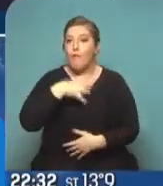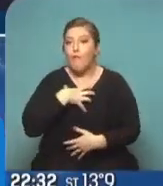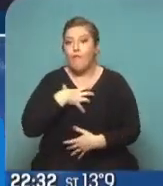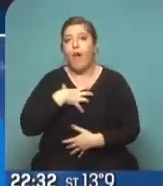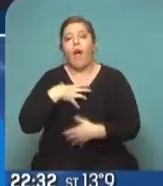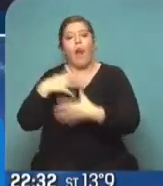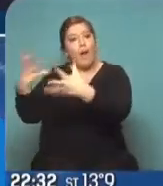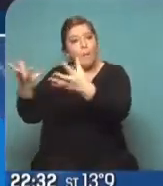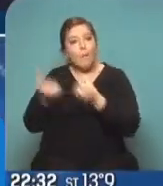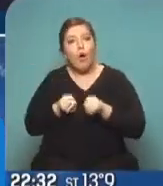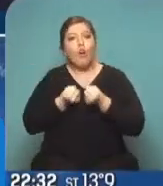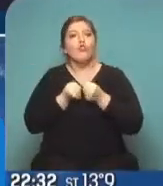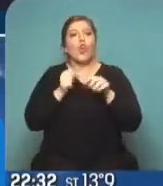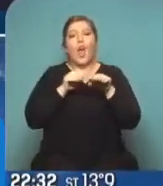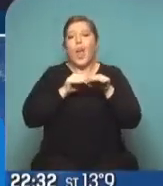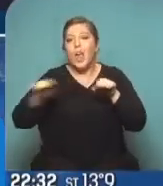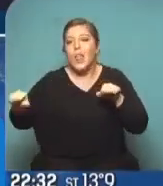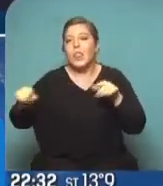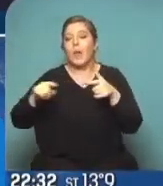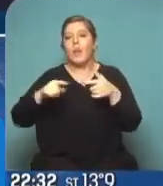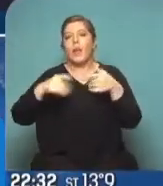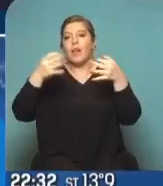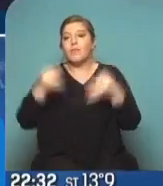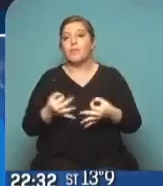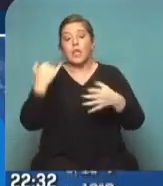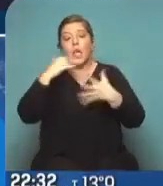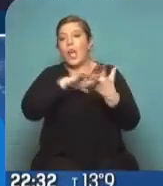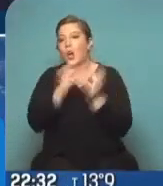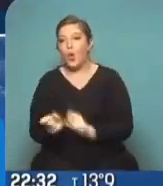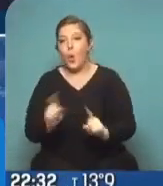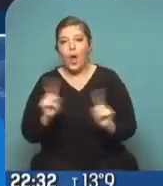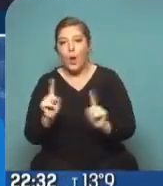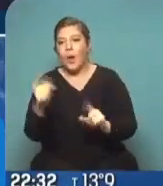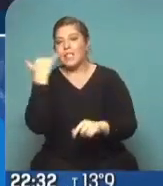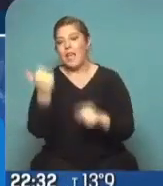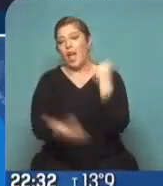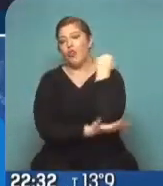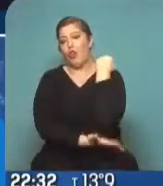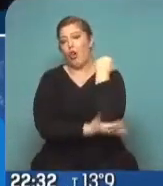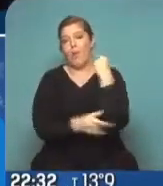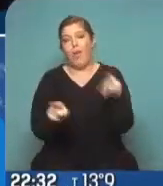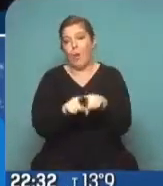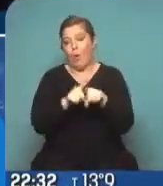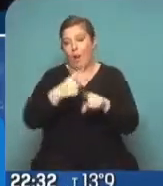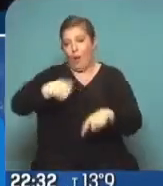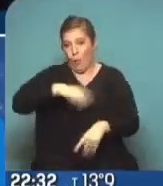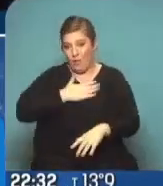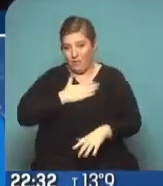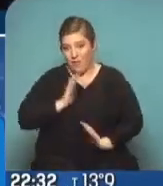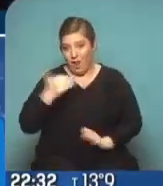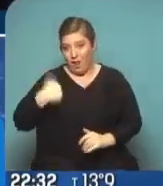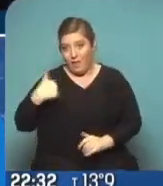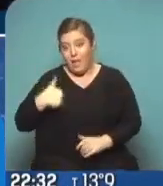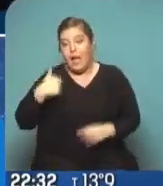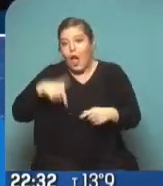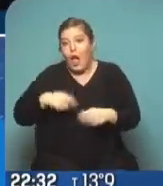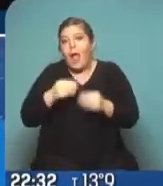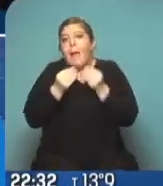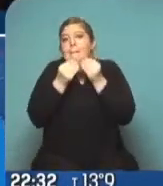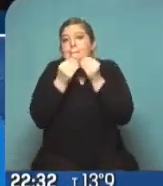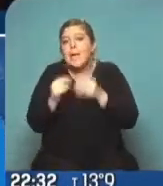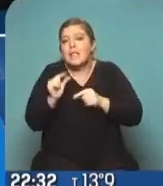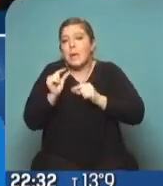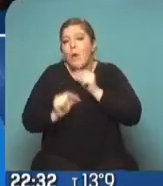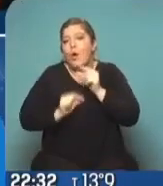dar estabilidad, certidumbre y que no dañe ya una economía como la nuestra, que está empezando a